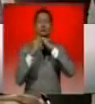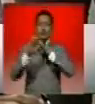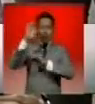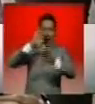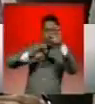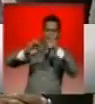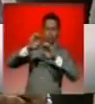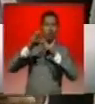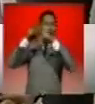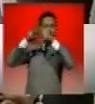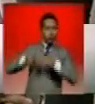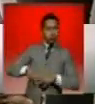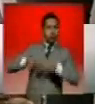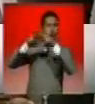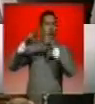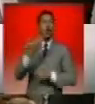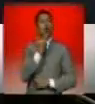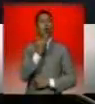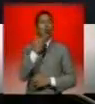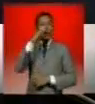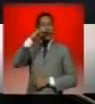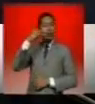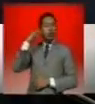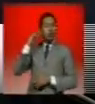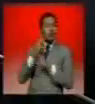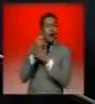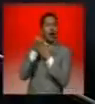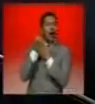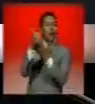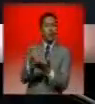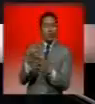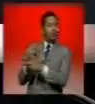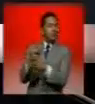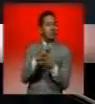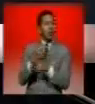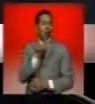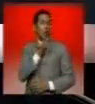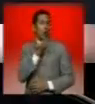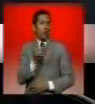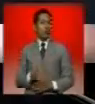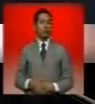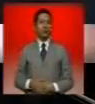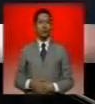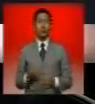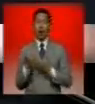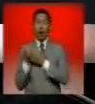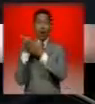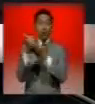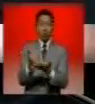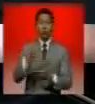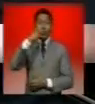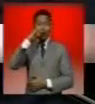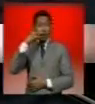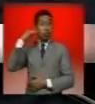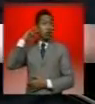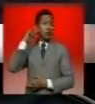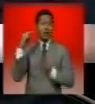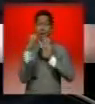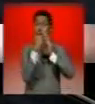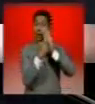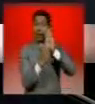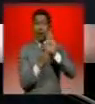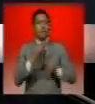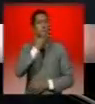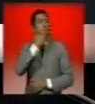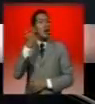de lo actuado en favor de los niños. Para mejorar no solamente la posibilidad de mejorar una normativa, sino mejorar la